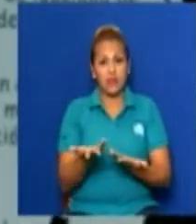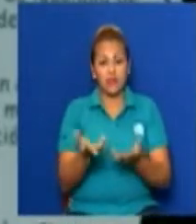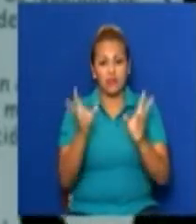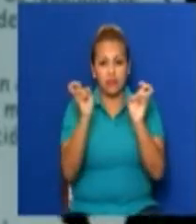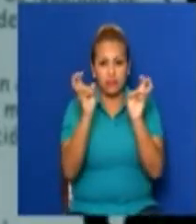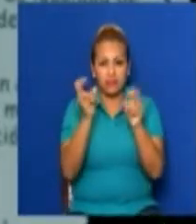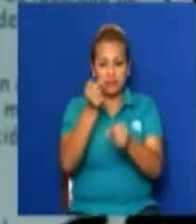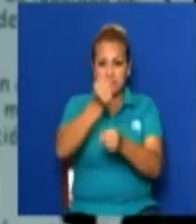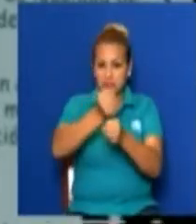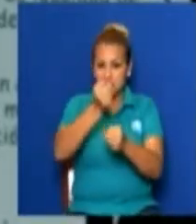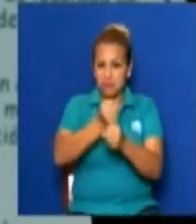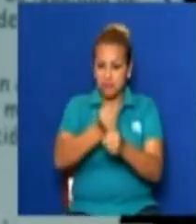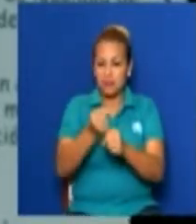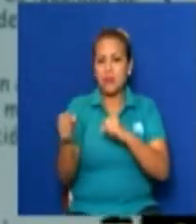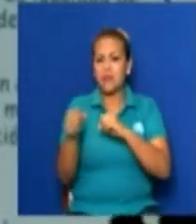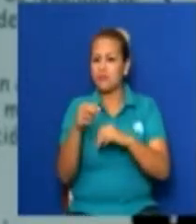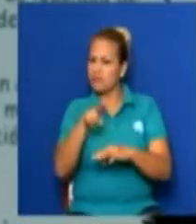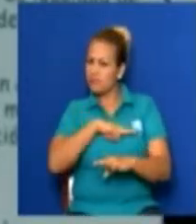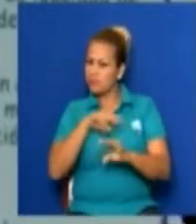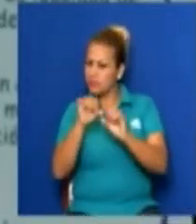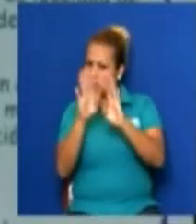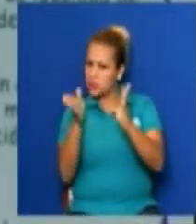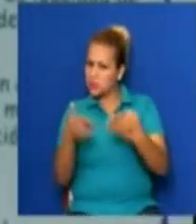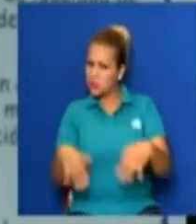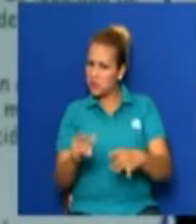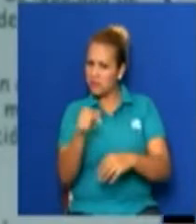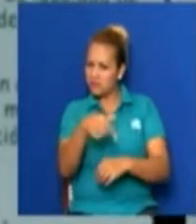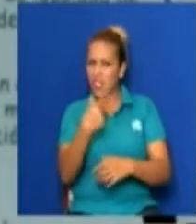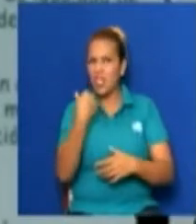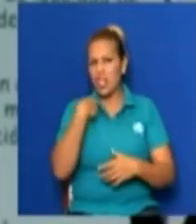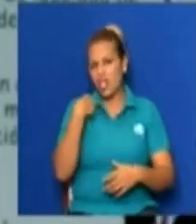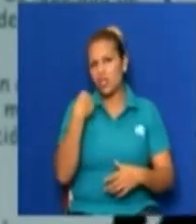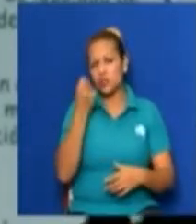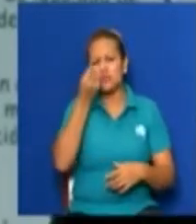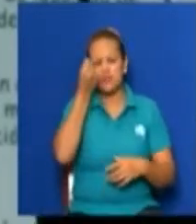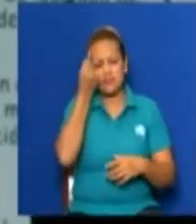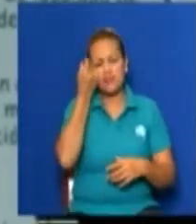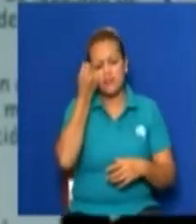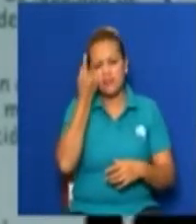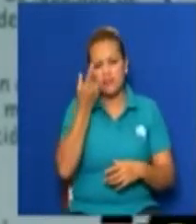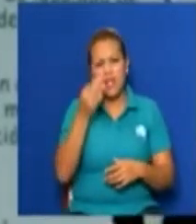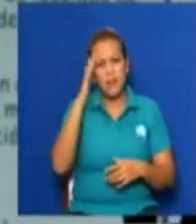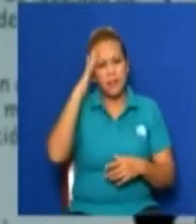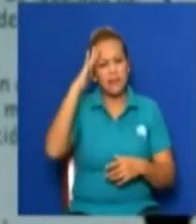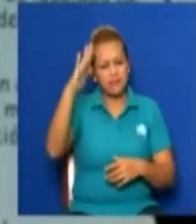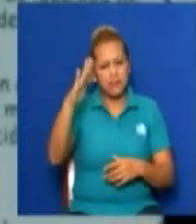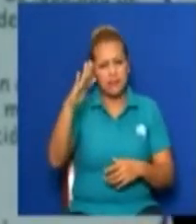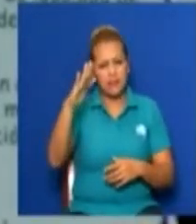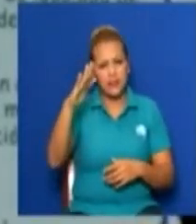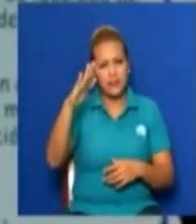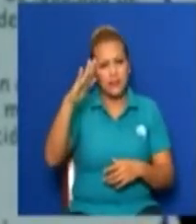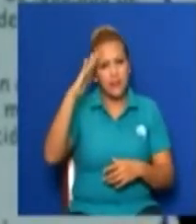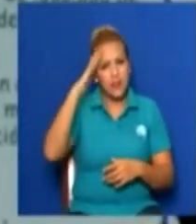laborales, hay mujeres que dicen, pues si yo le entiendo a mi jefe que él pueda